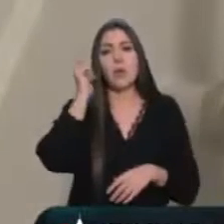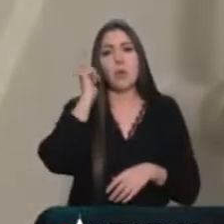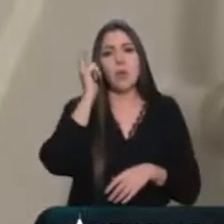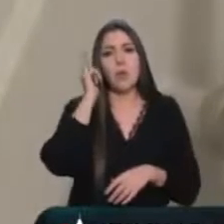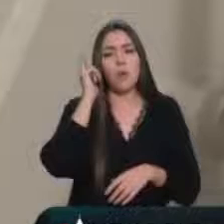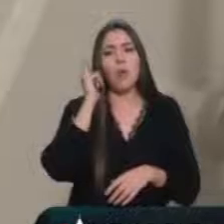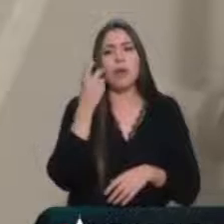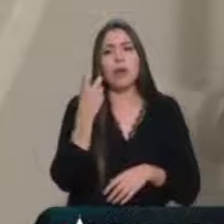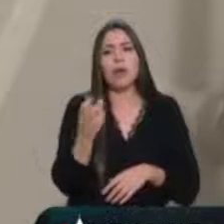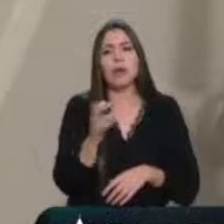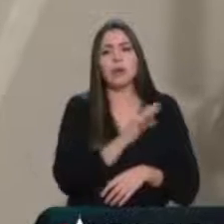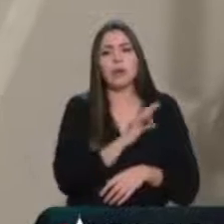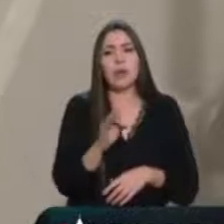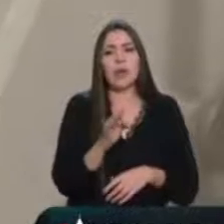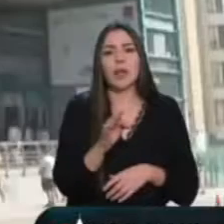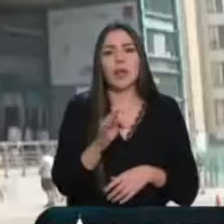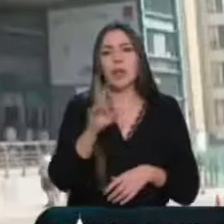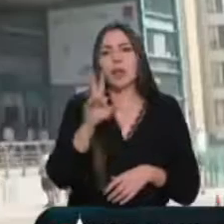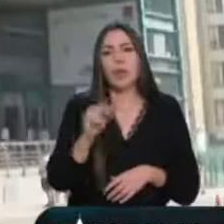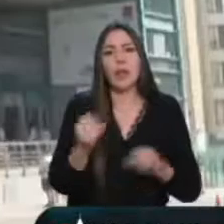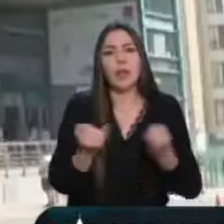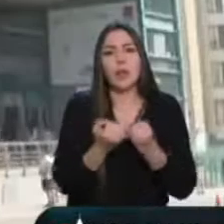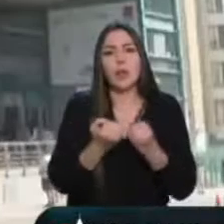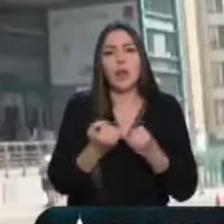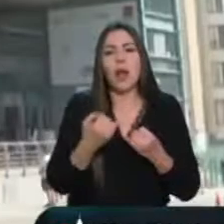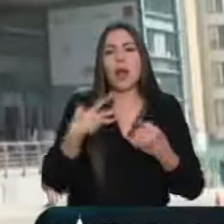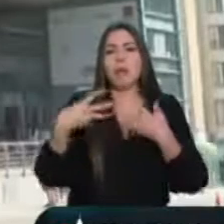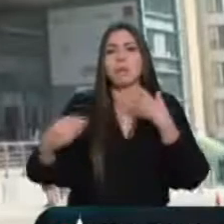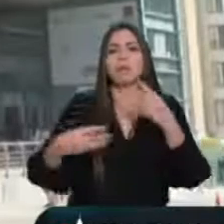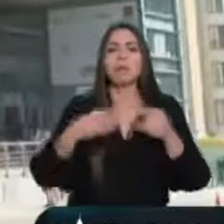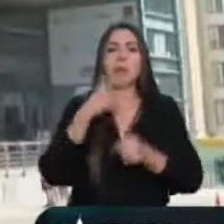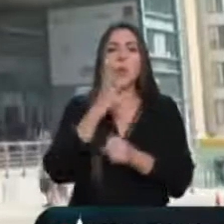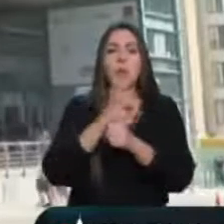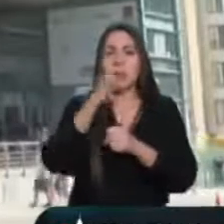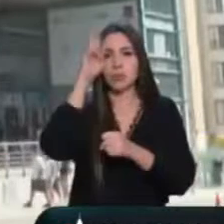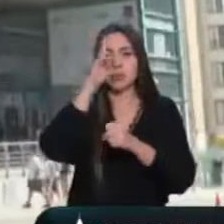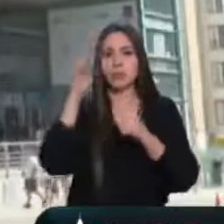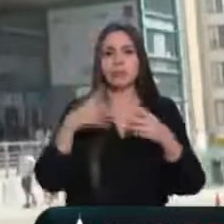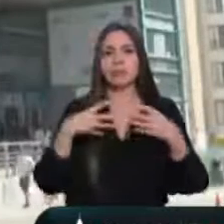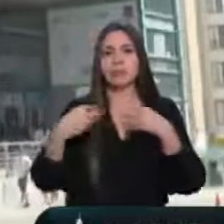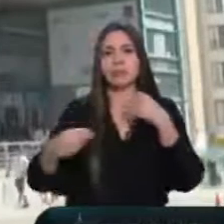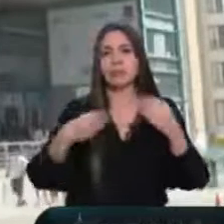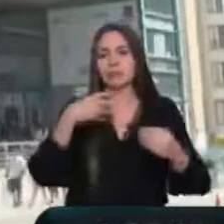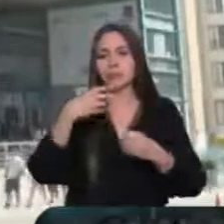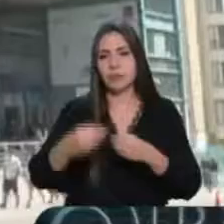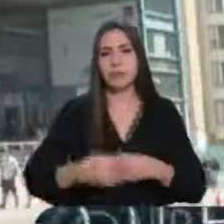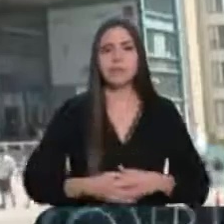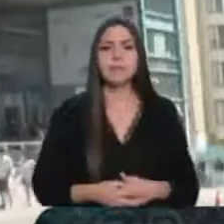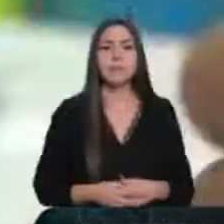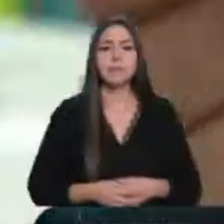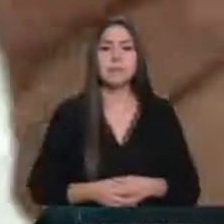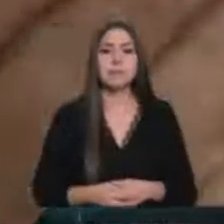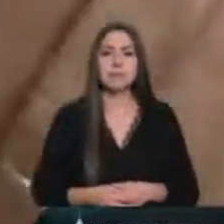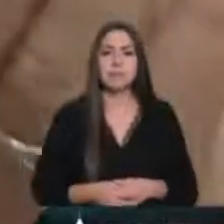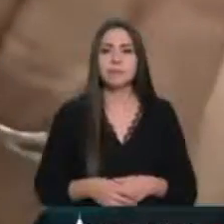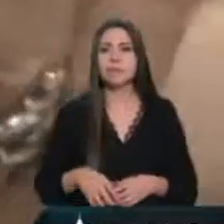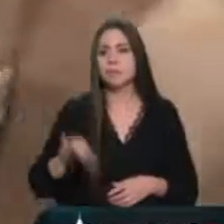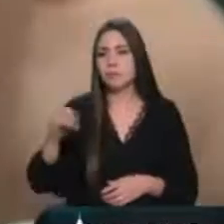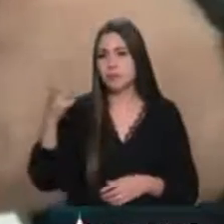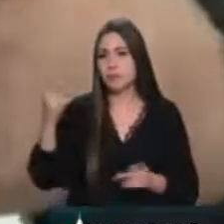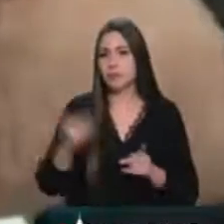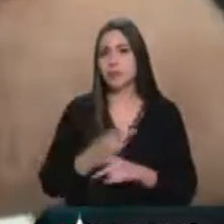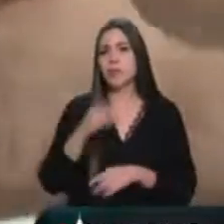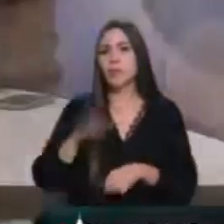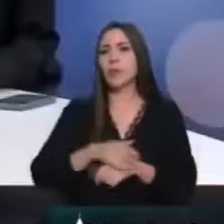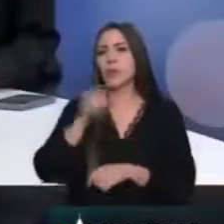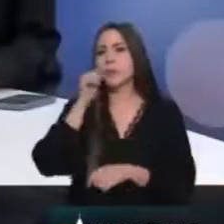un posible rebrote y una cuarta ola. Eso sería, Eduardo, porque sí, es cierto que se suele hacer una comparación,